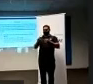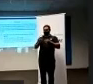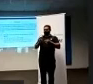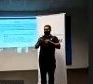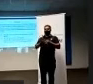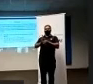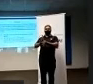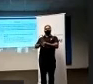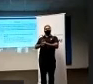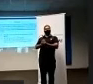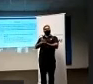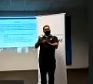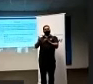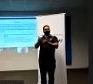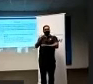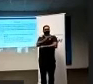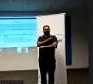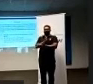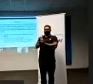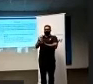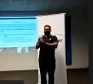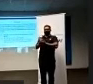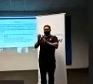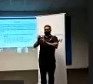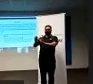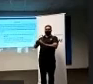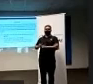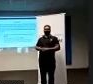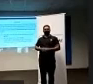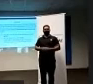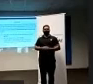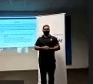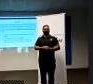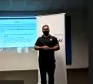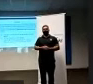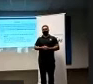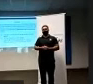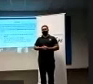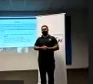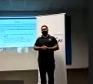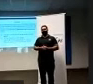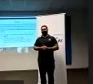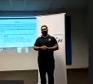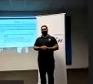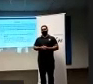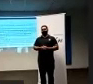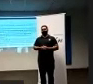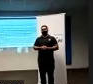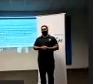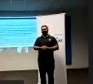años, 95.6%, y en pacientes con alto riesgo de infección grave, 94%. Siguiente.